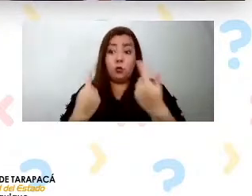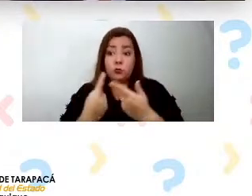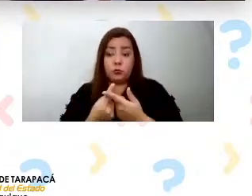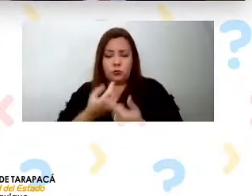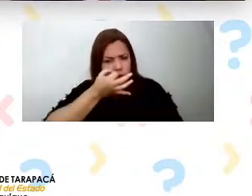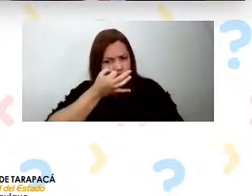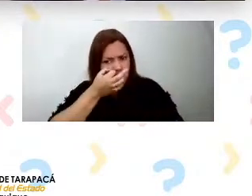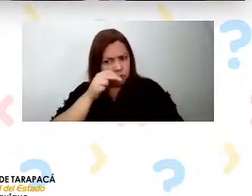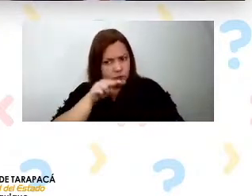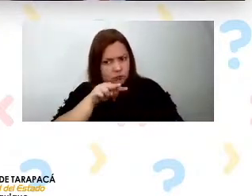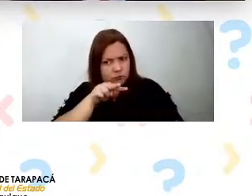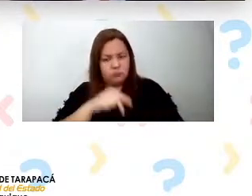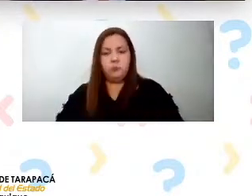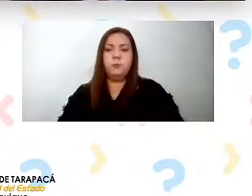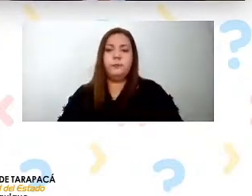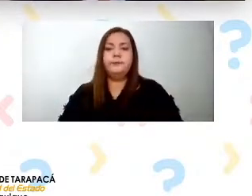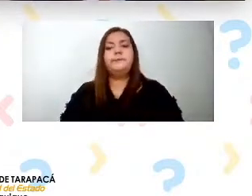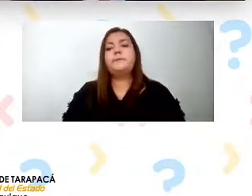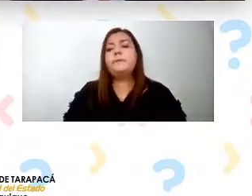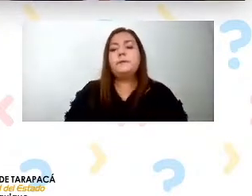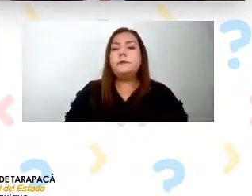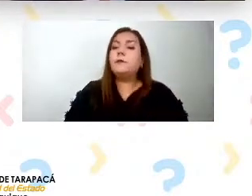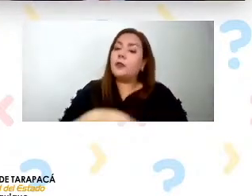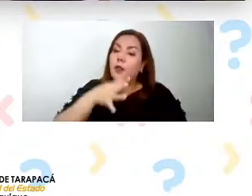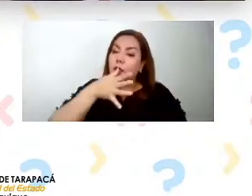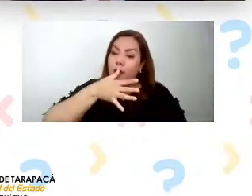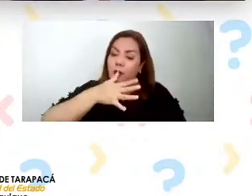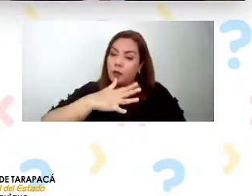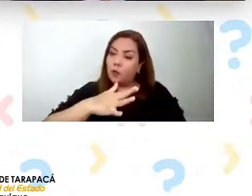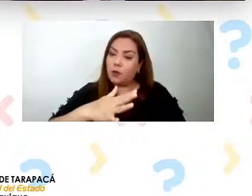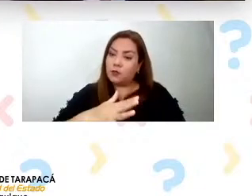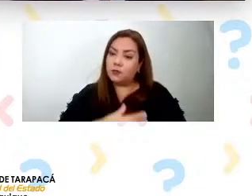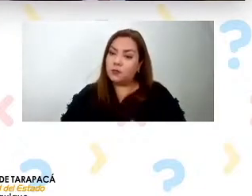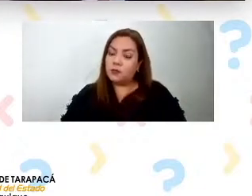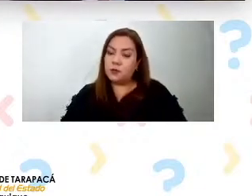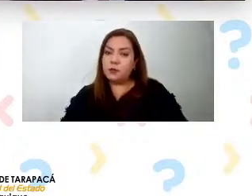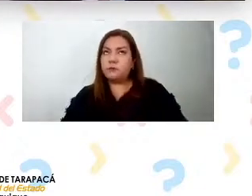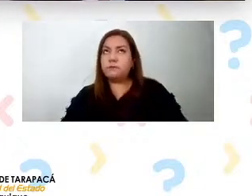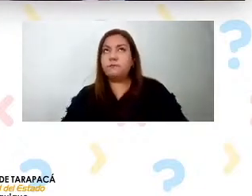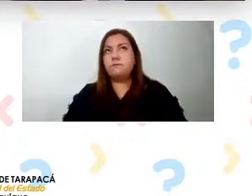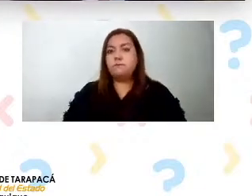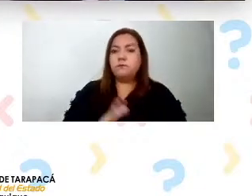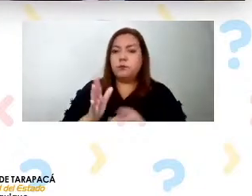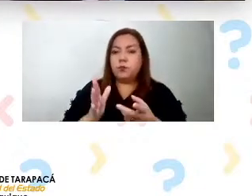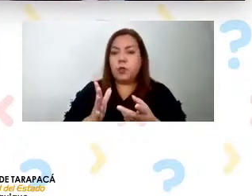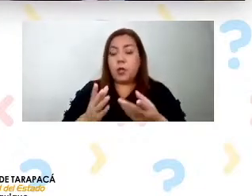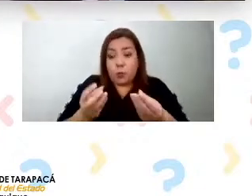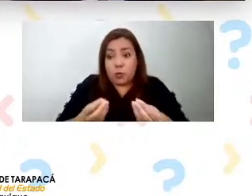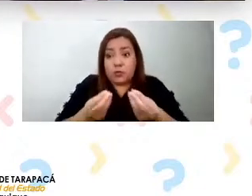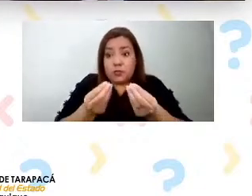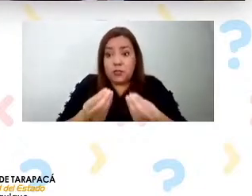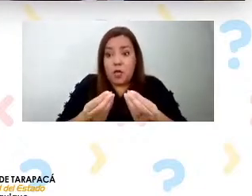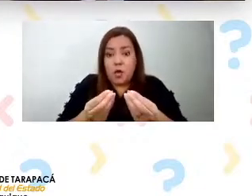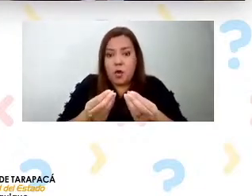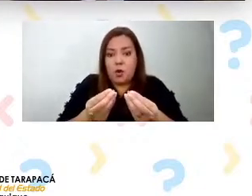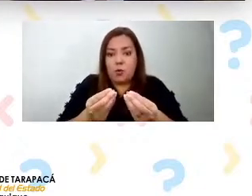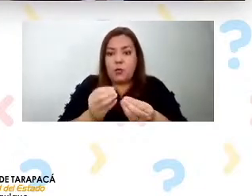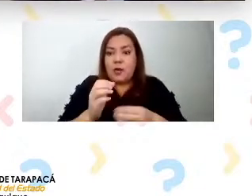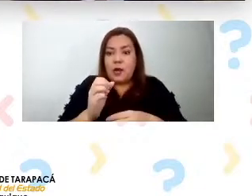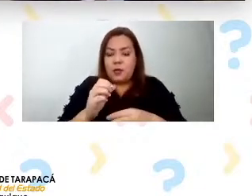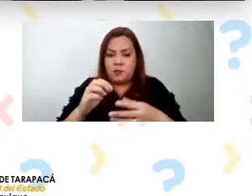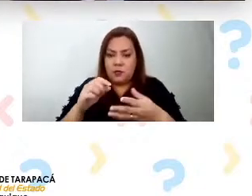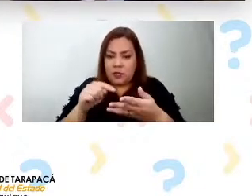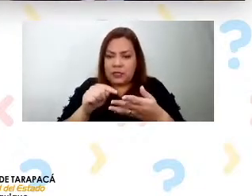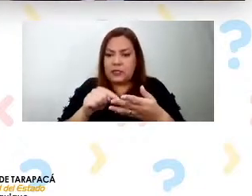observarlas. El agua es, por esencia, un reactivo que es capaz,